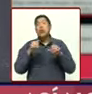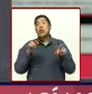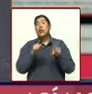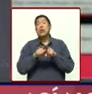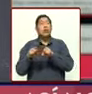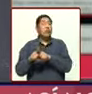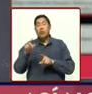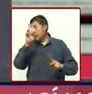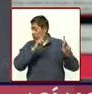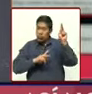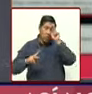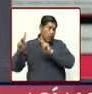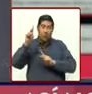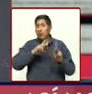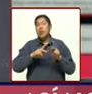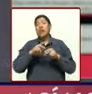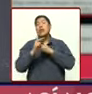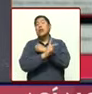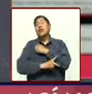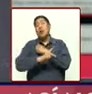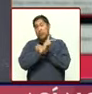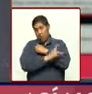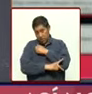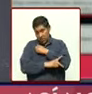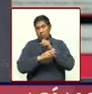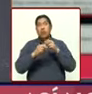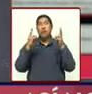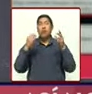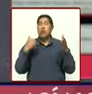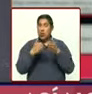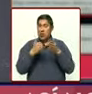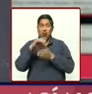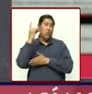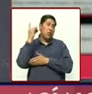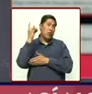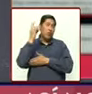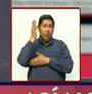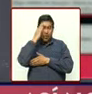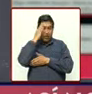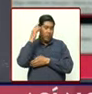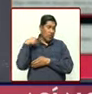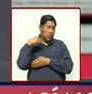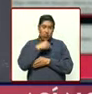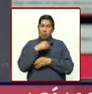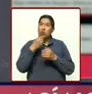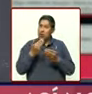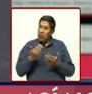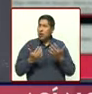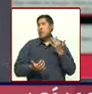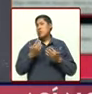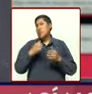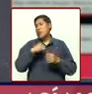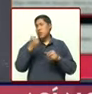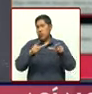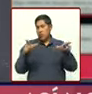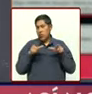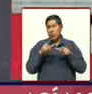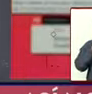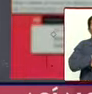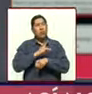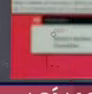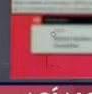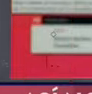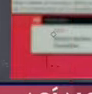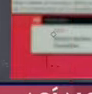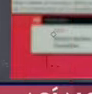también preocupa sobre todo a los países que están muy cerca de Bolivia. Sabemos que también hay incendios en otras regiones como Paraguay y